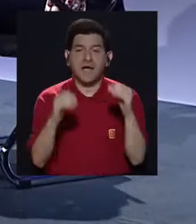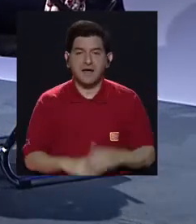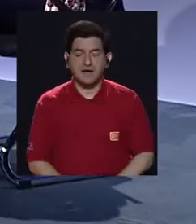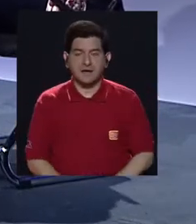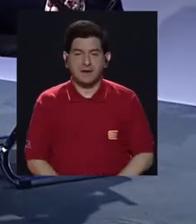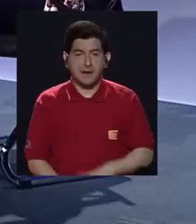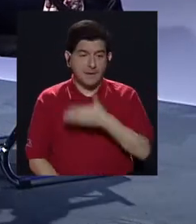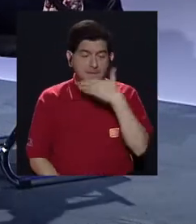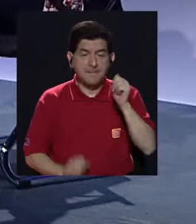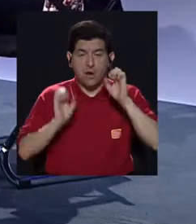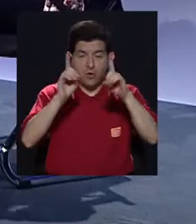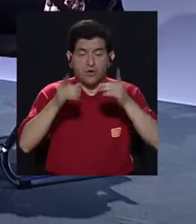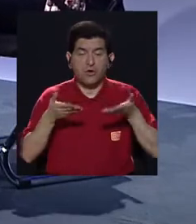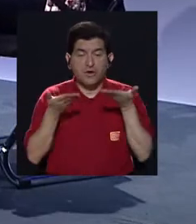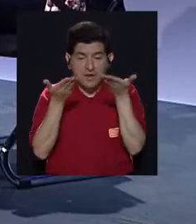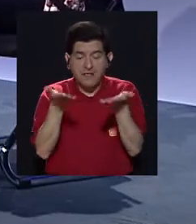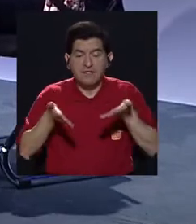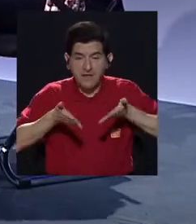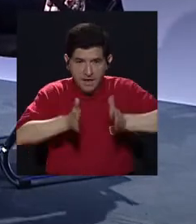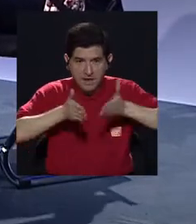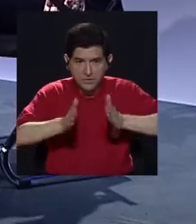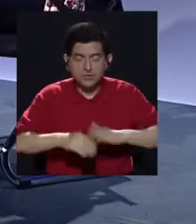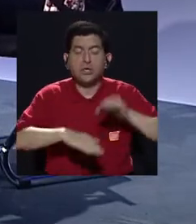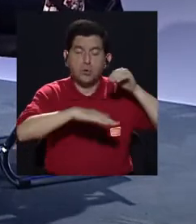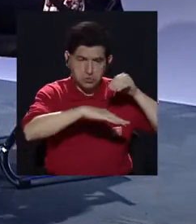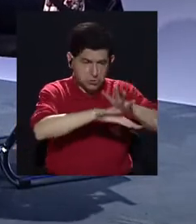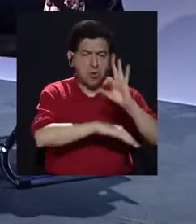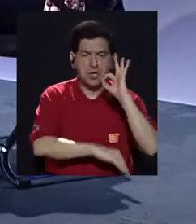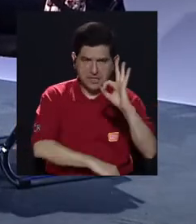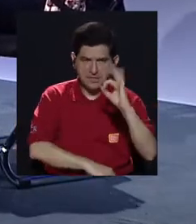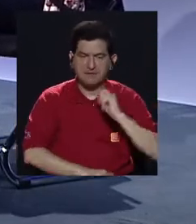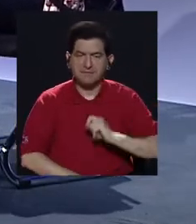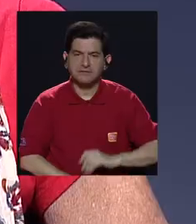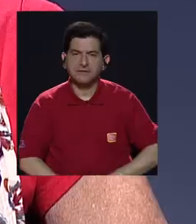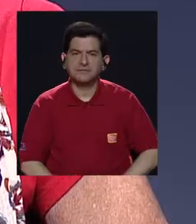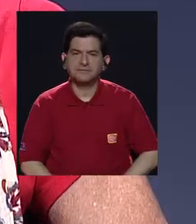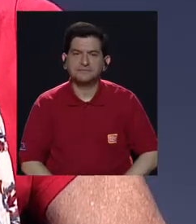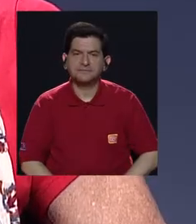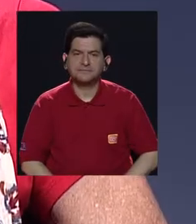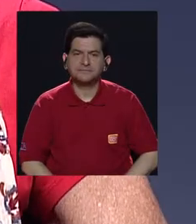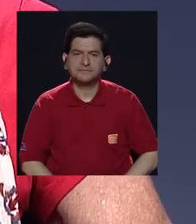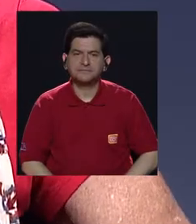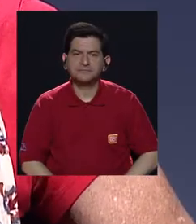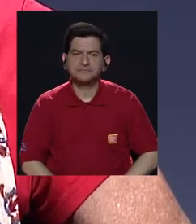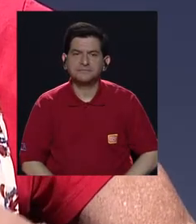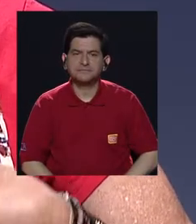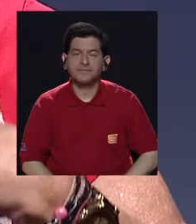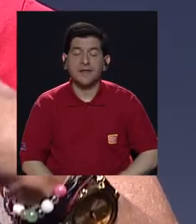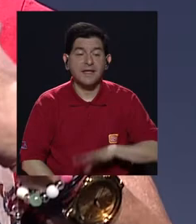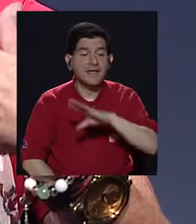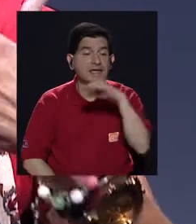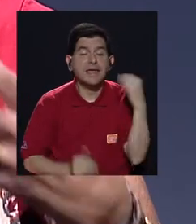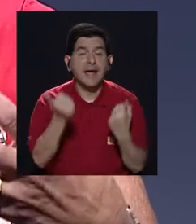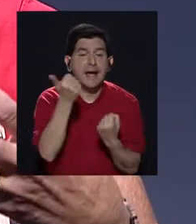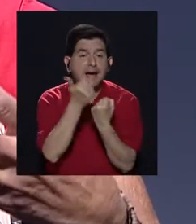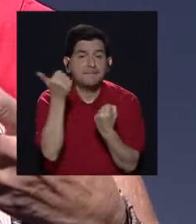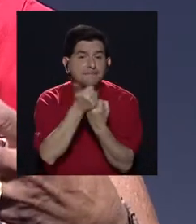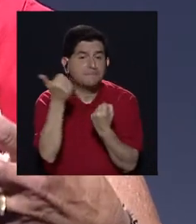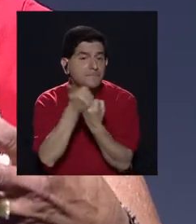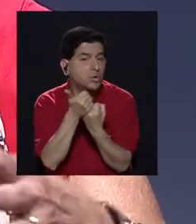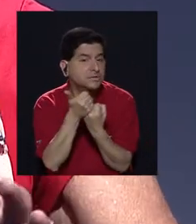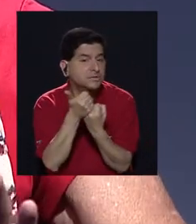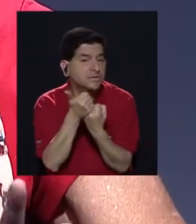puede educar mejor a sus hijos orientarlos más y apoyar